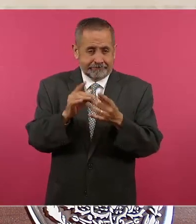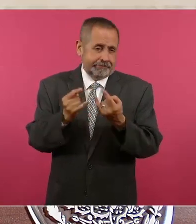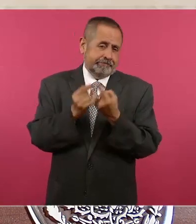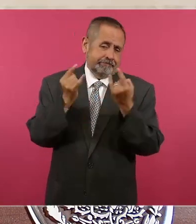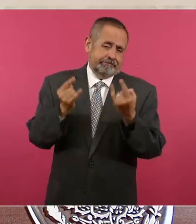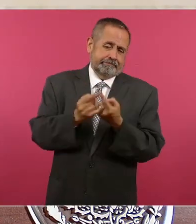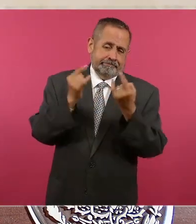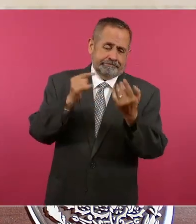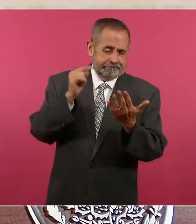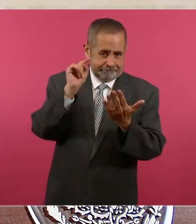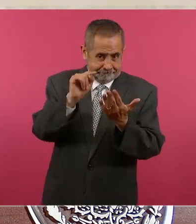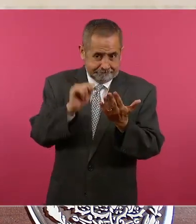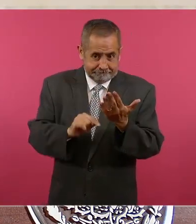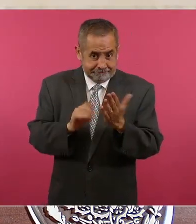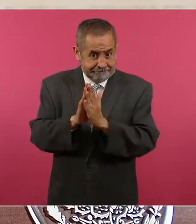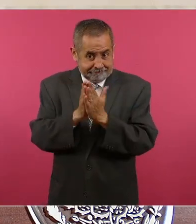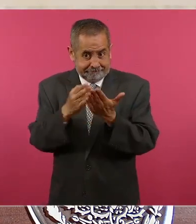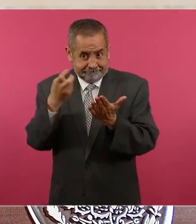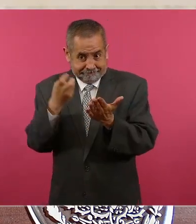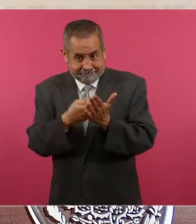recuento